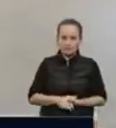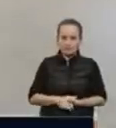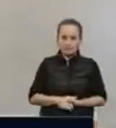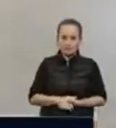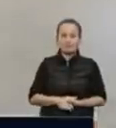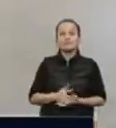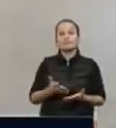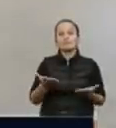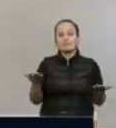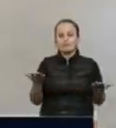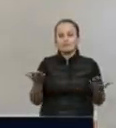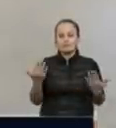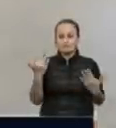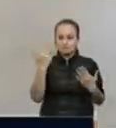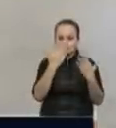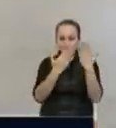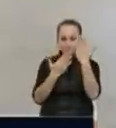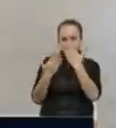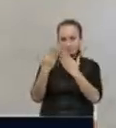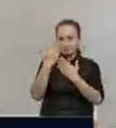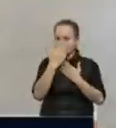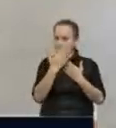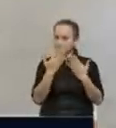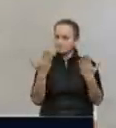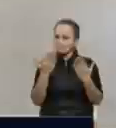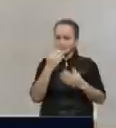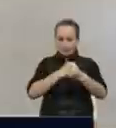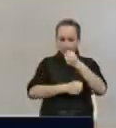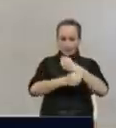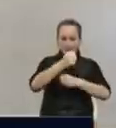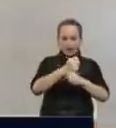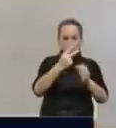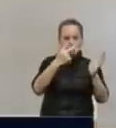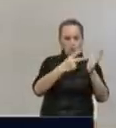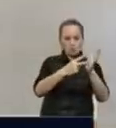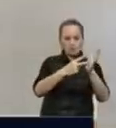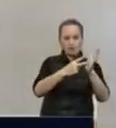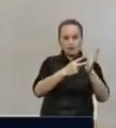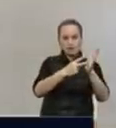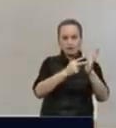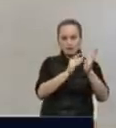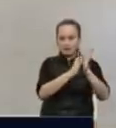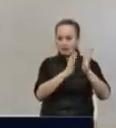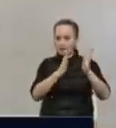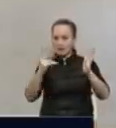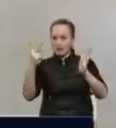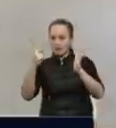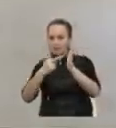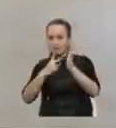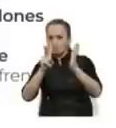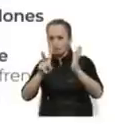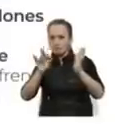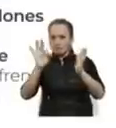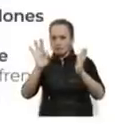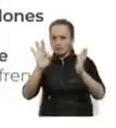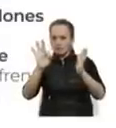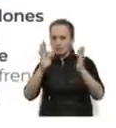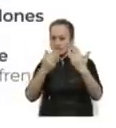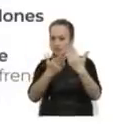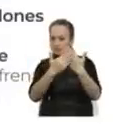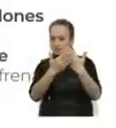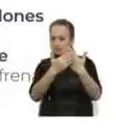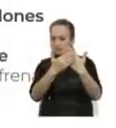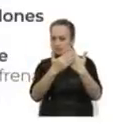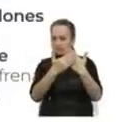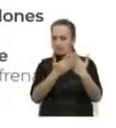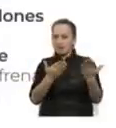Y entonces revisamos del año 2000 hasta ahora y encontramos